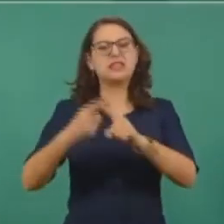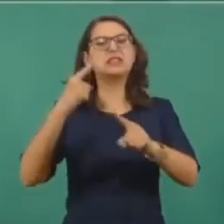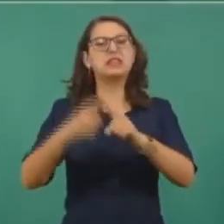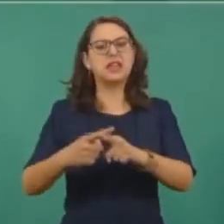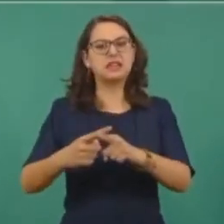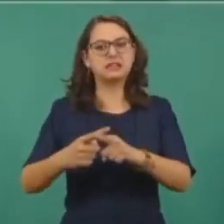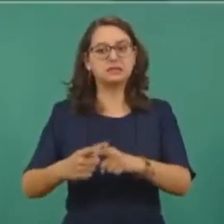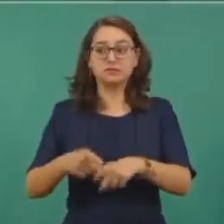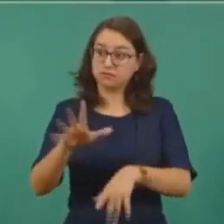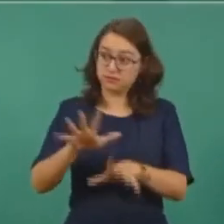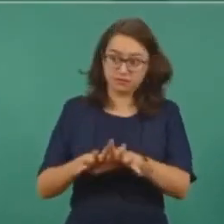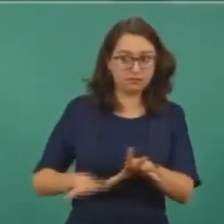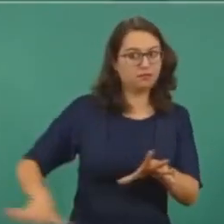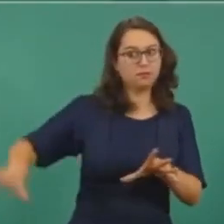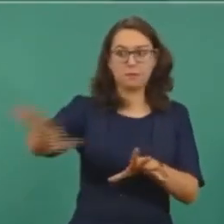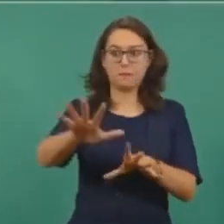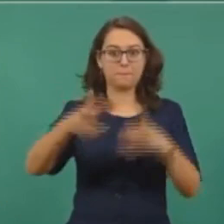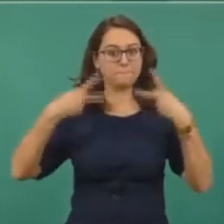Entonces,